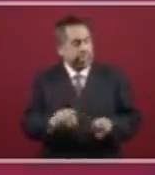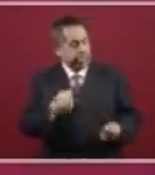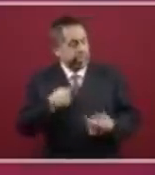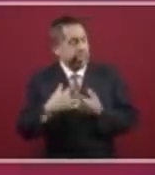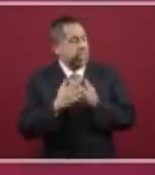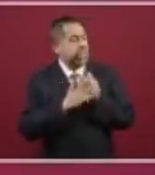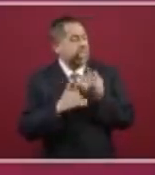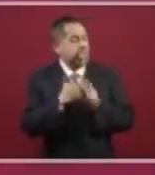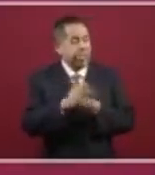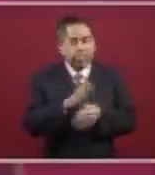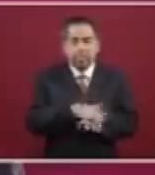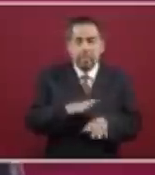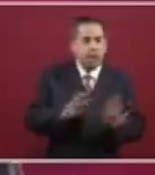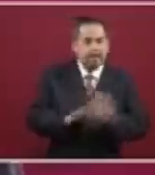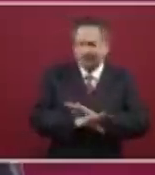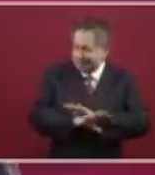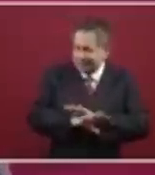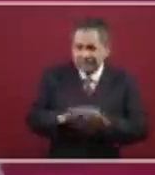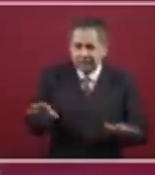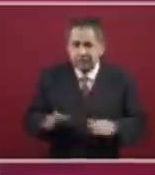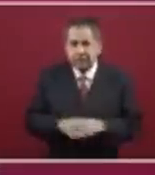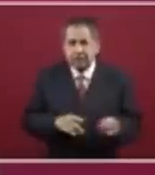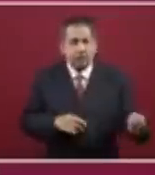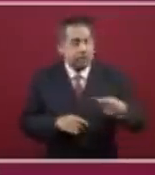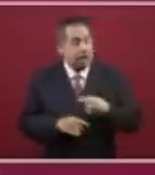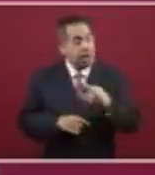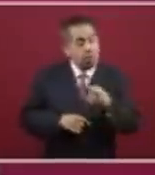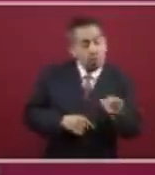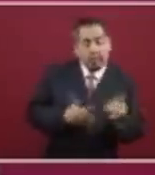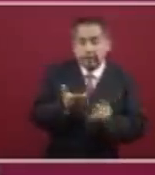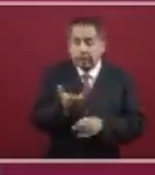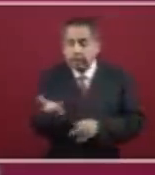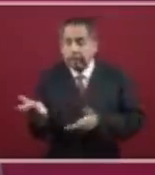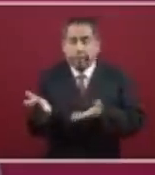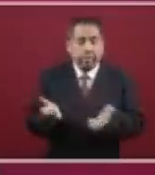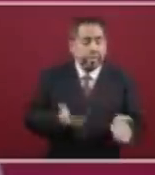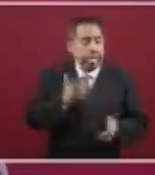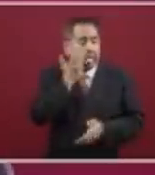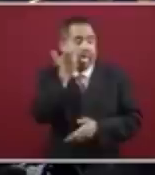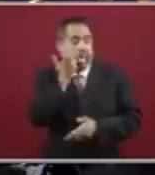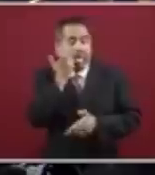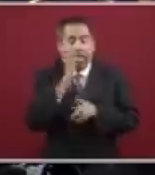De alcahuetes, me van a abrir la puerta.